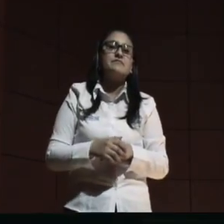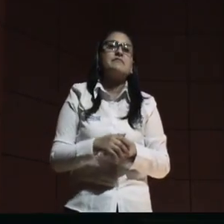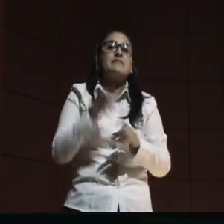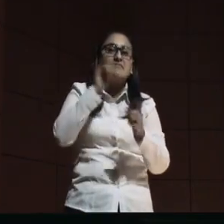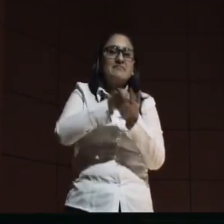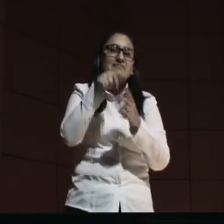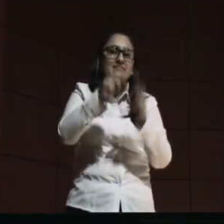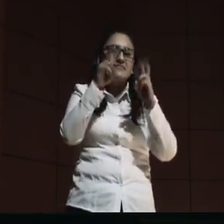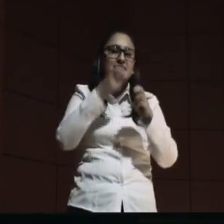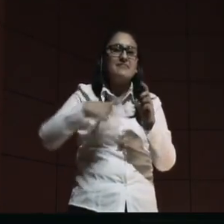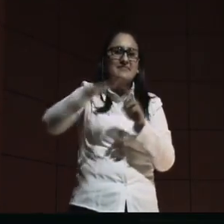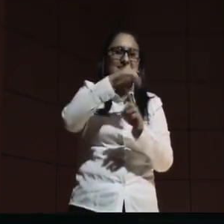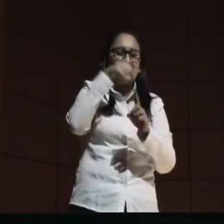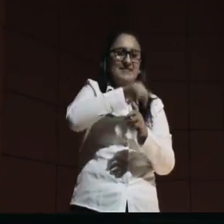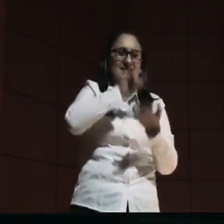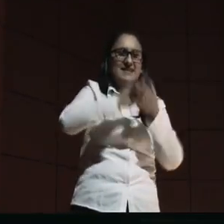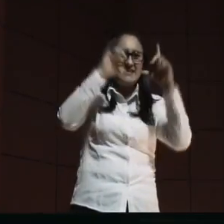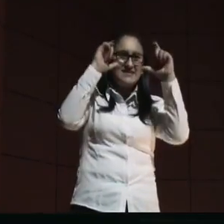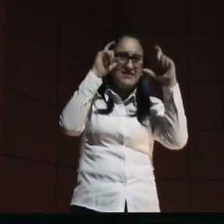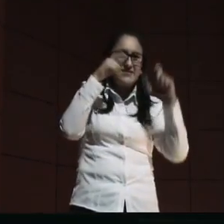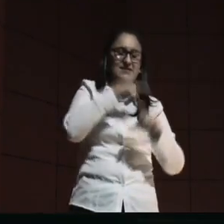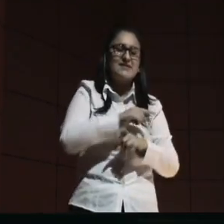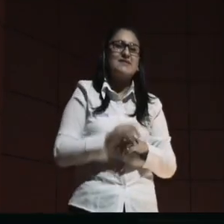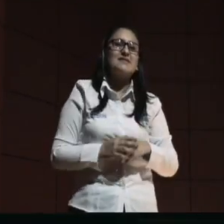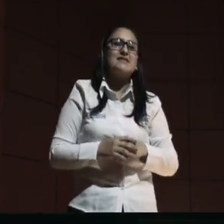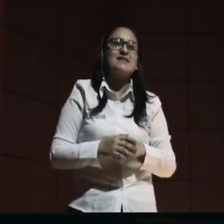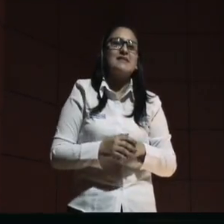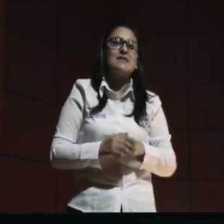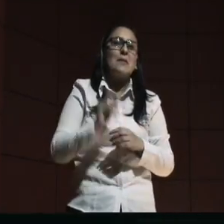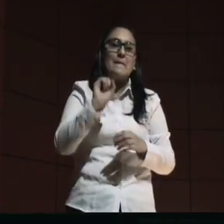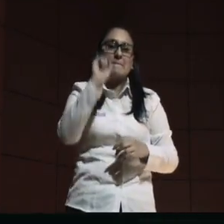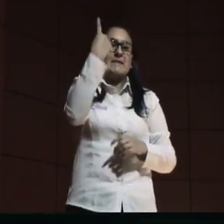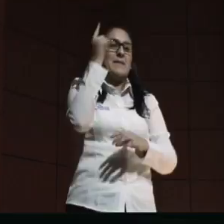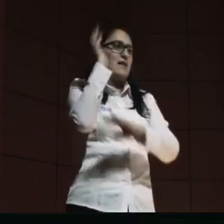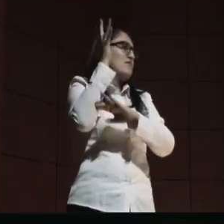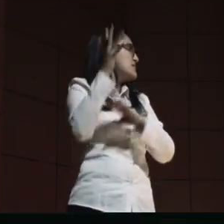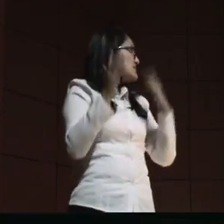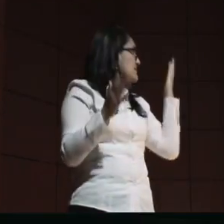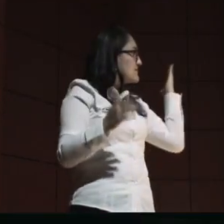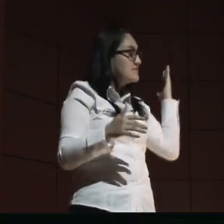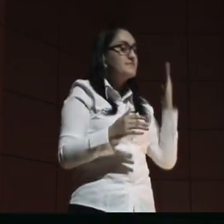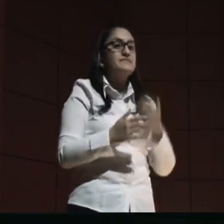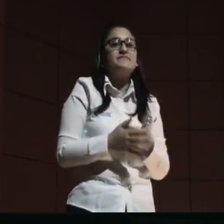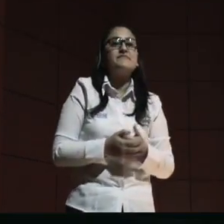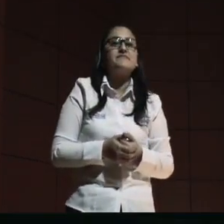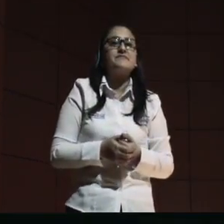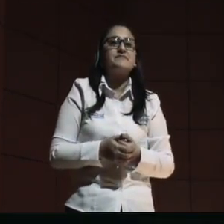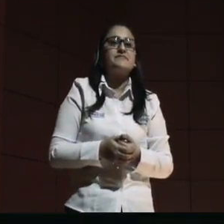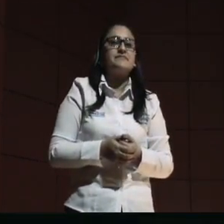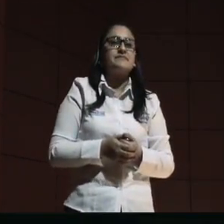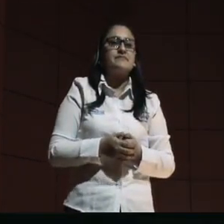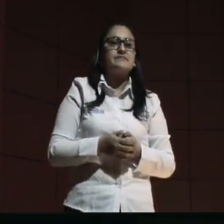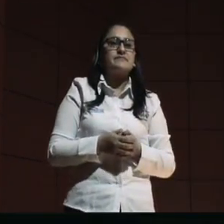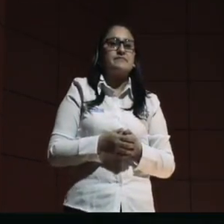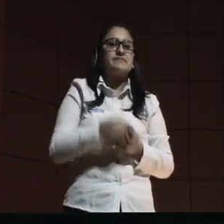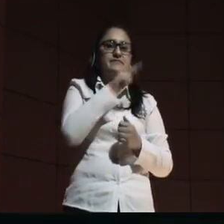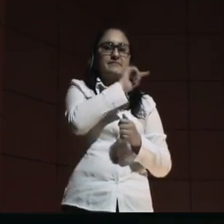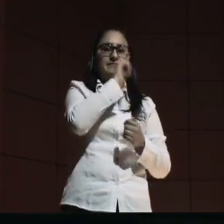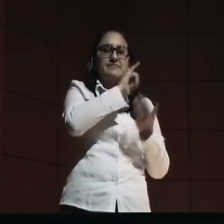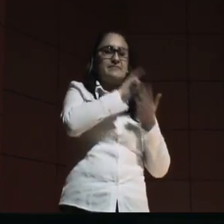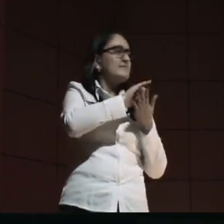Aparte de eso, pues con esta foto fue nuestra primera conferencia en inicios de